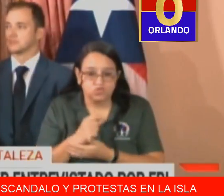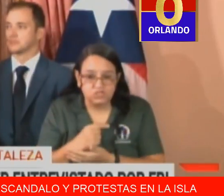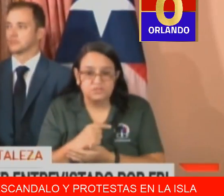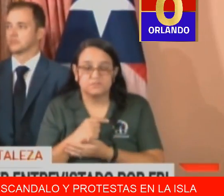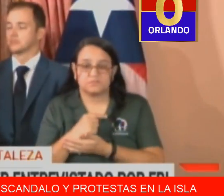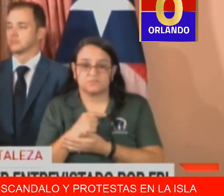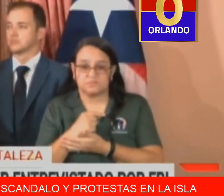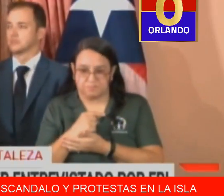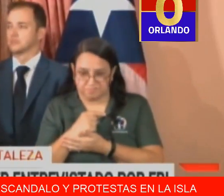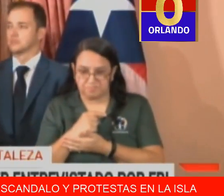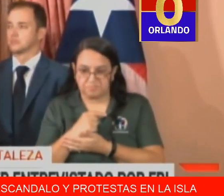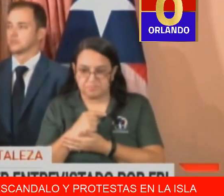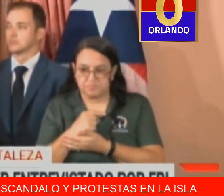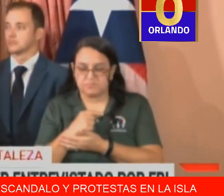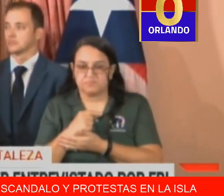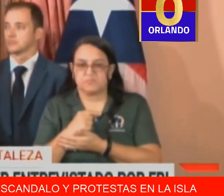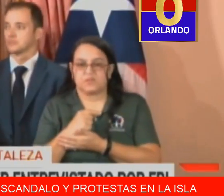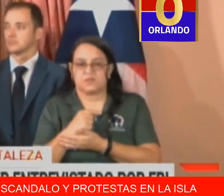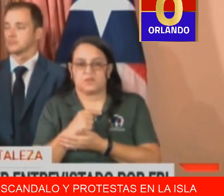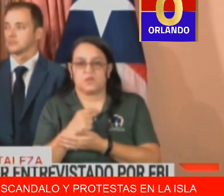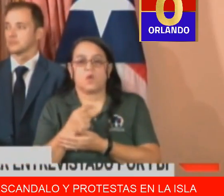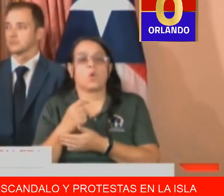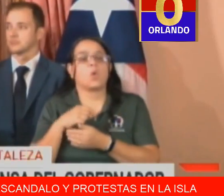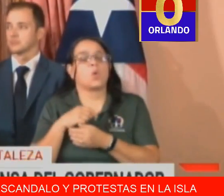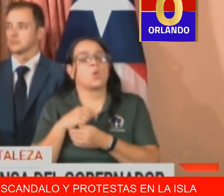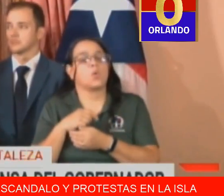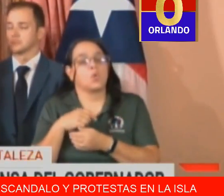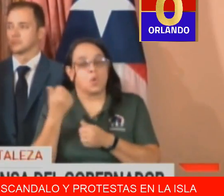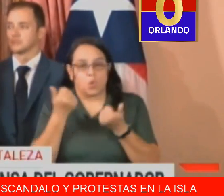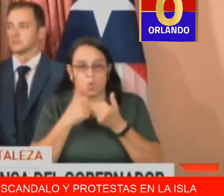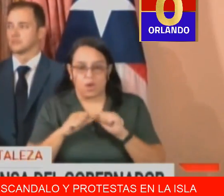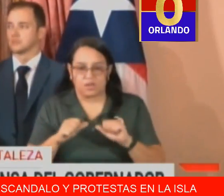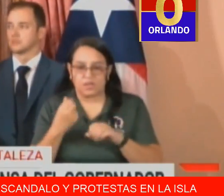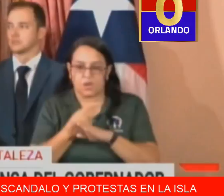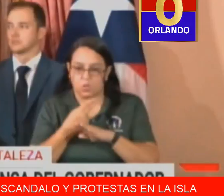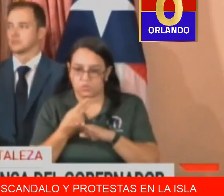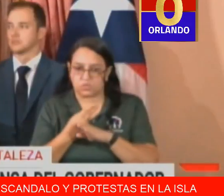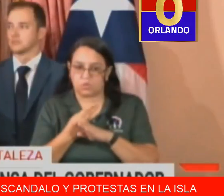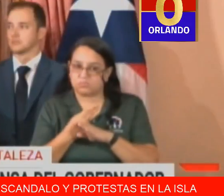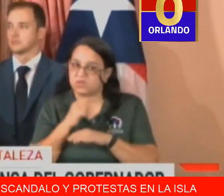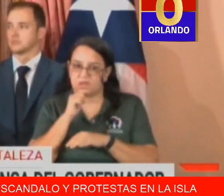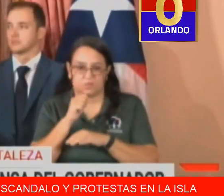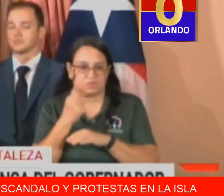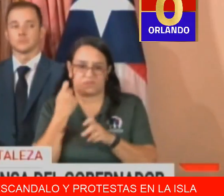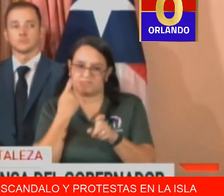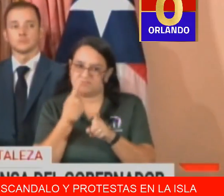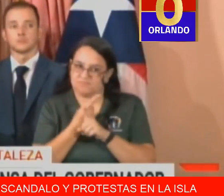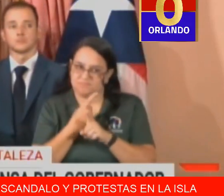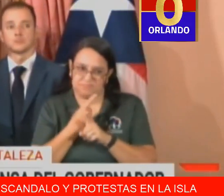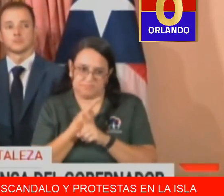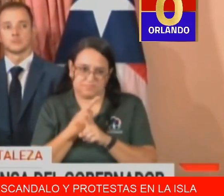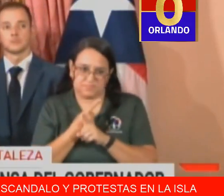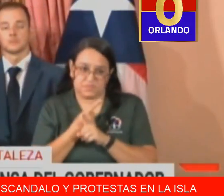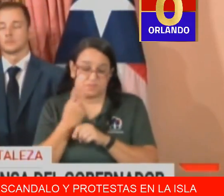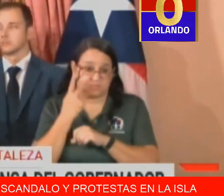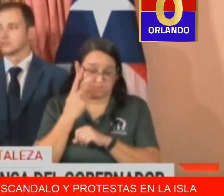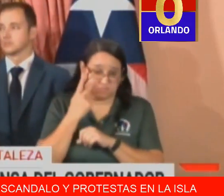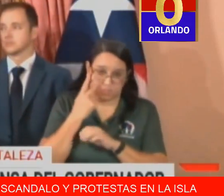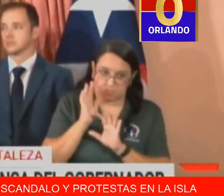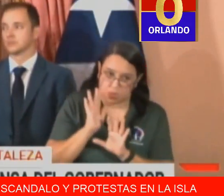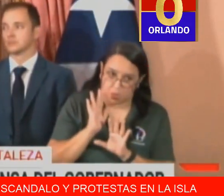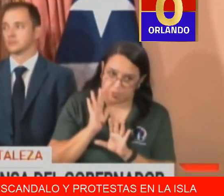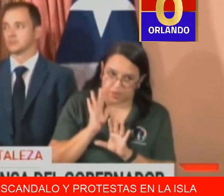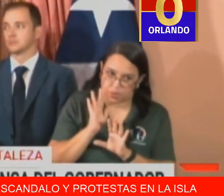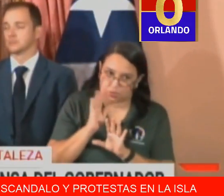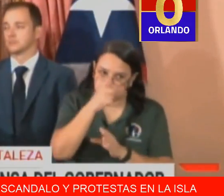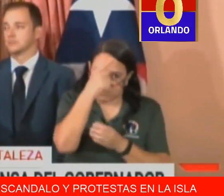monitor. Nosotros, cualquier uso que no esté a tono, si ese es el caso, ¿verdad? Que no hemos visto y no hemos